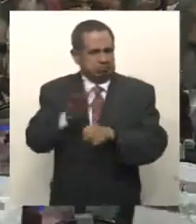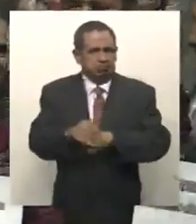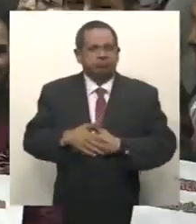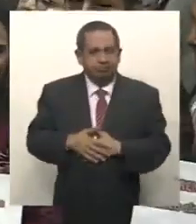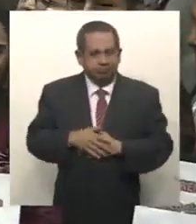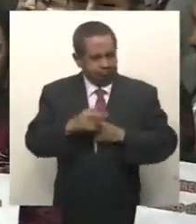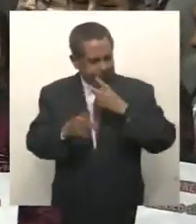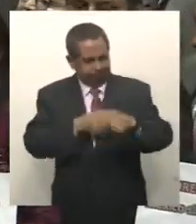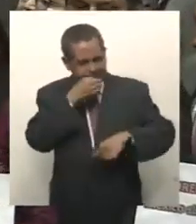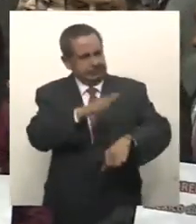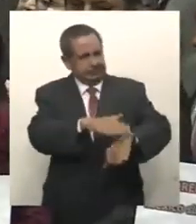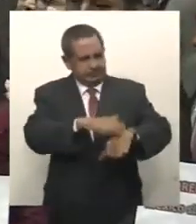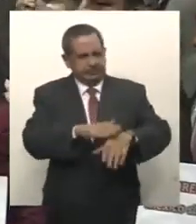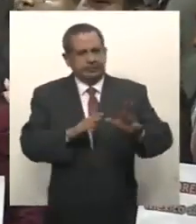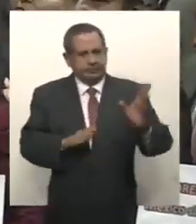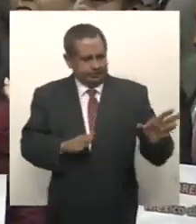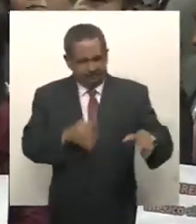los invito,